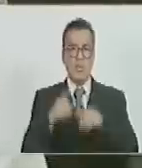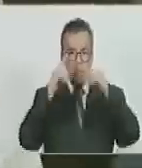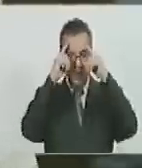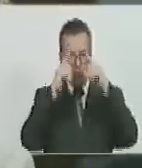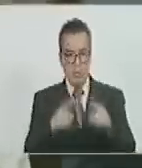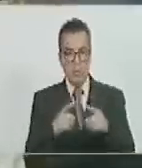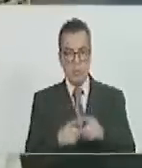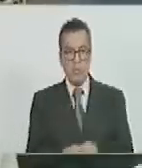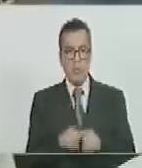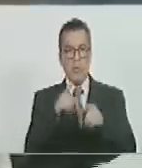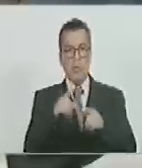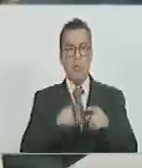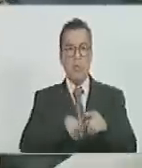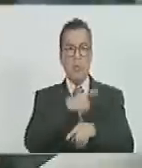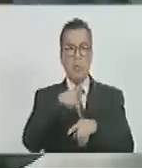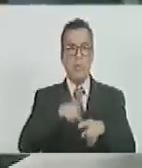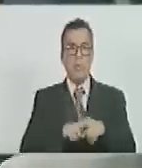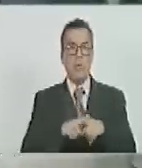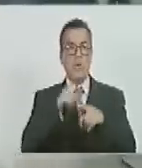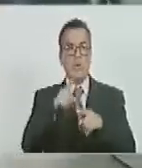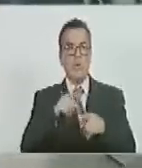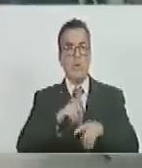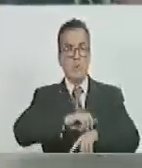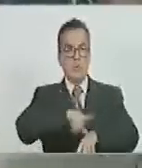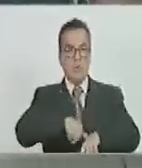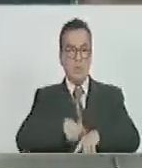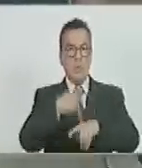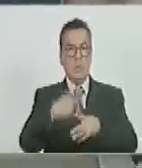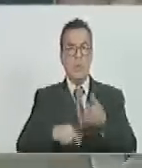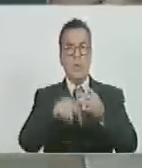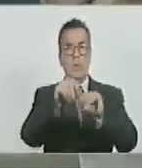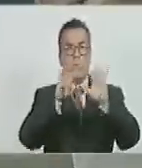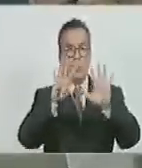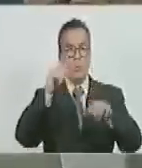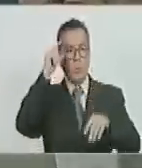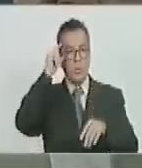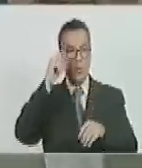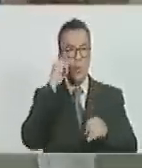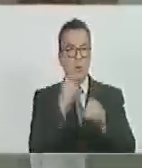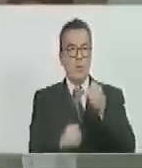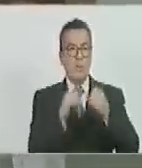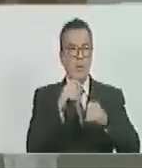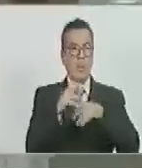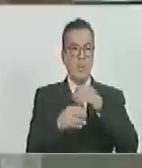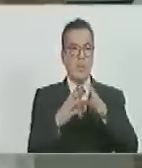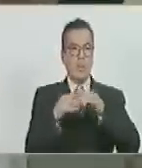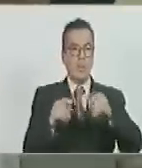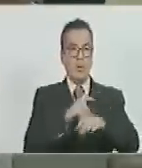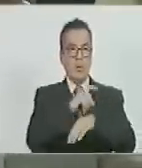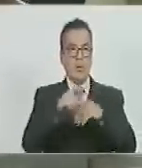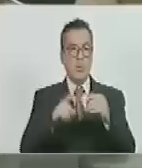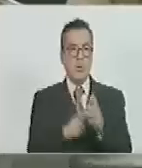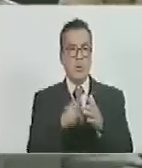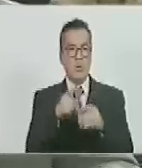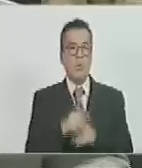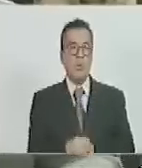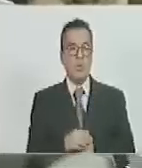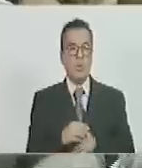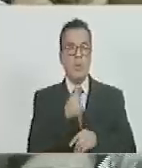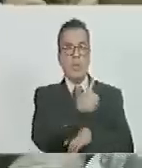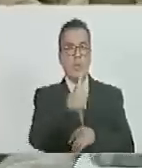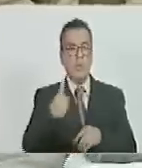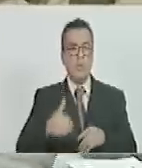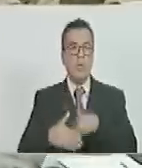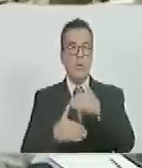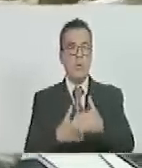decide de manera unánime dar una prórroga de 9 días. Al concluir el pedido completo de